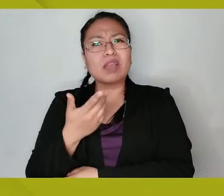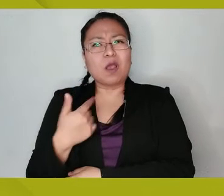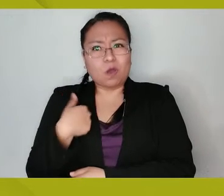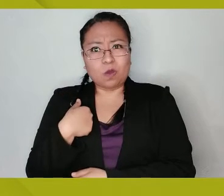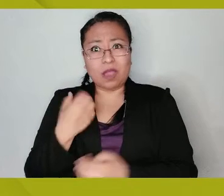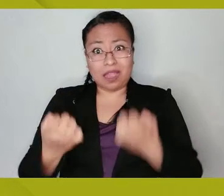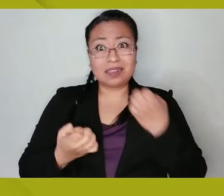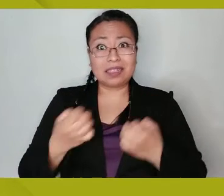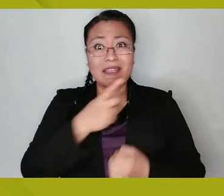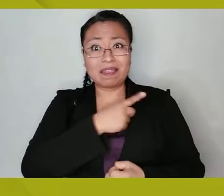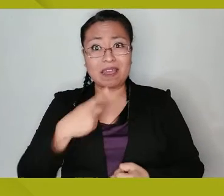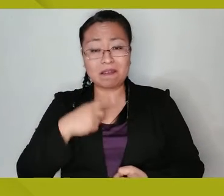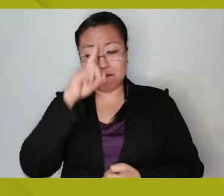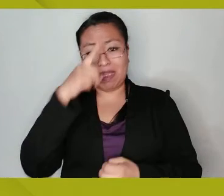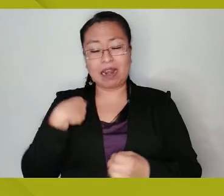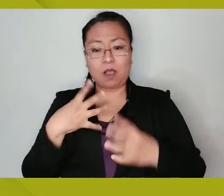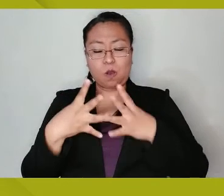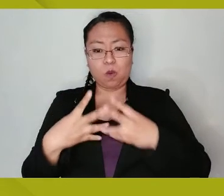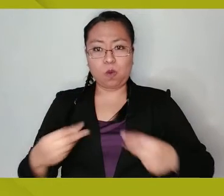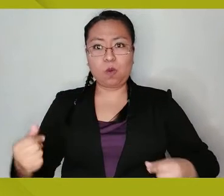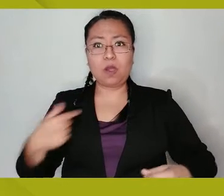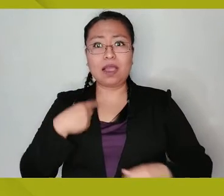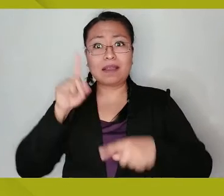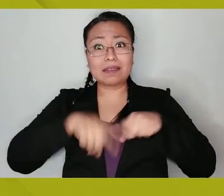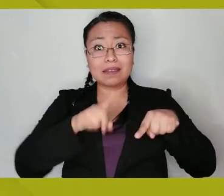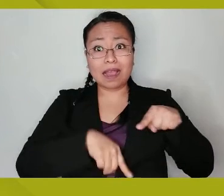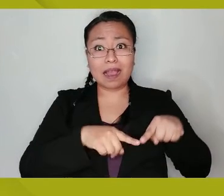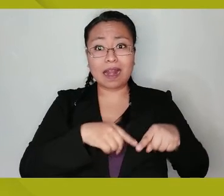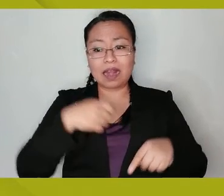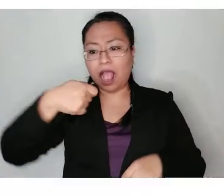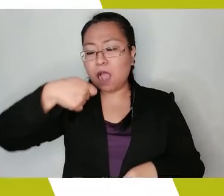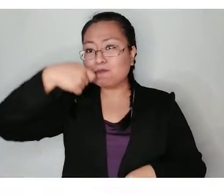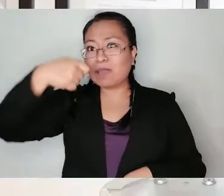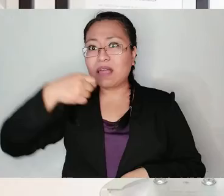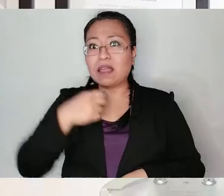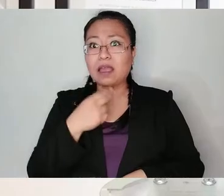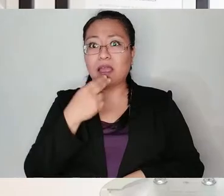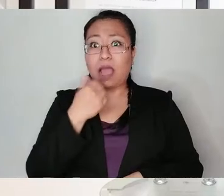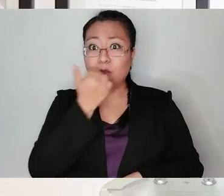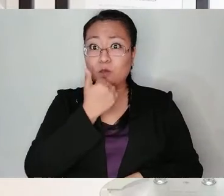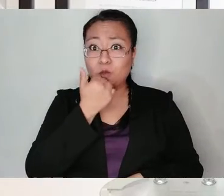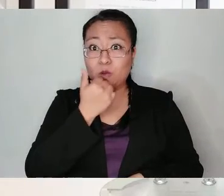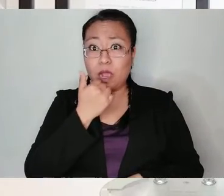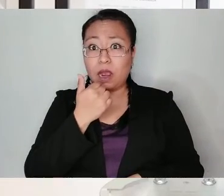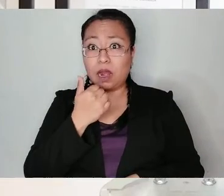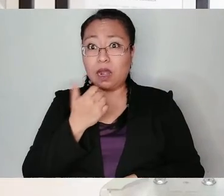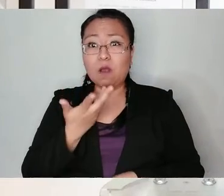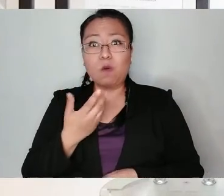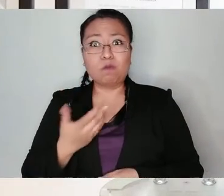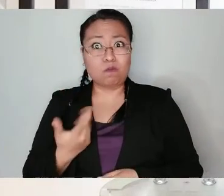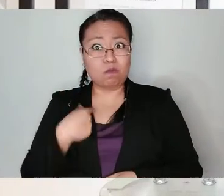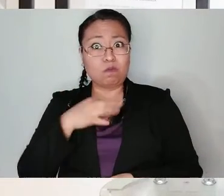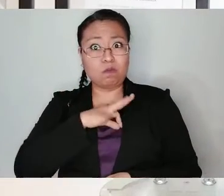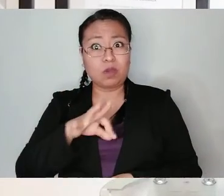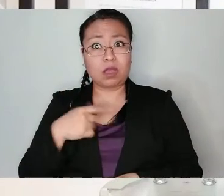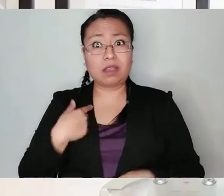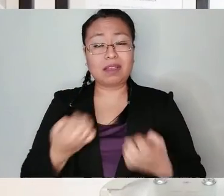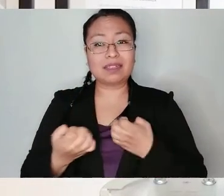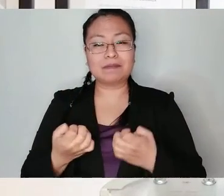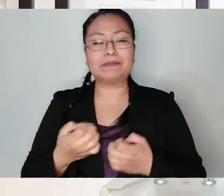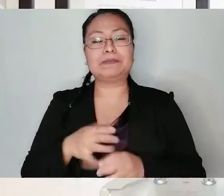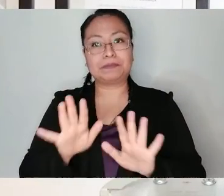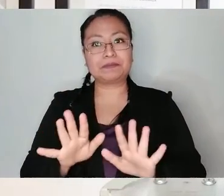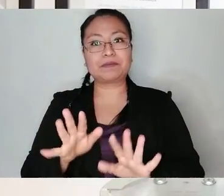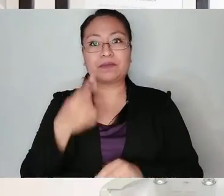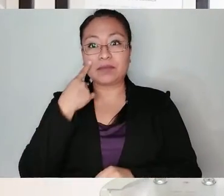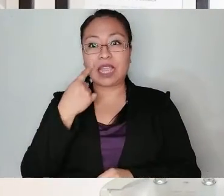quemar la energía que nos da una cucharadita de azúcar? Pues bien, yo los invito a reflexionar. Aquí tengo